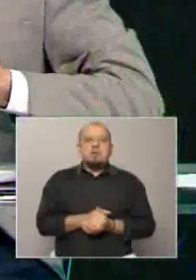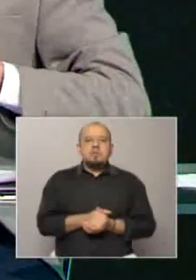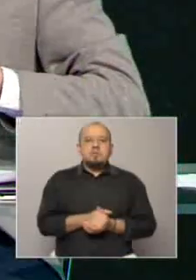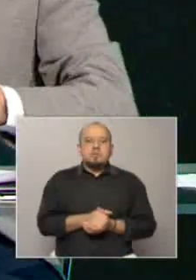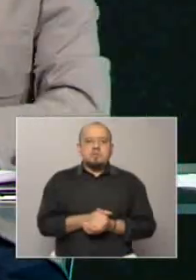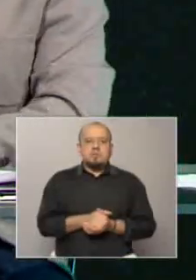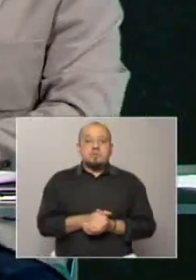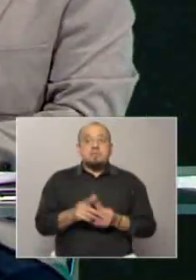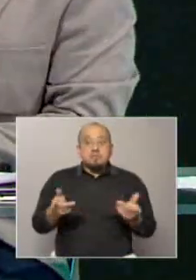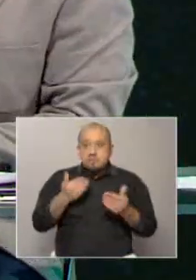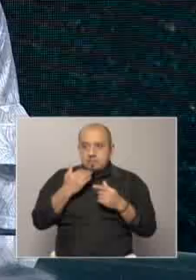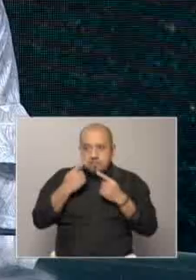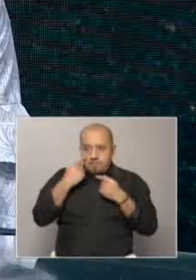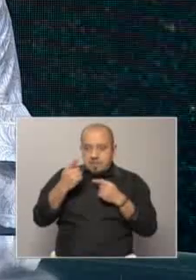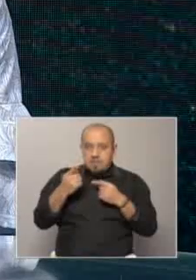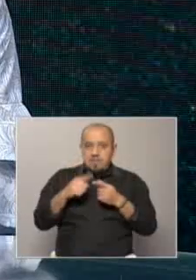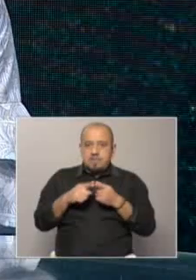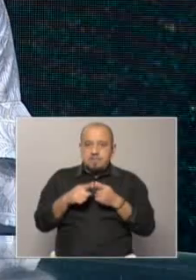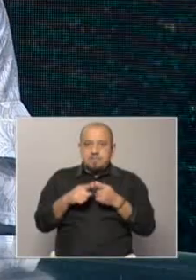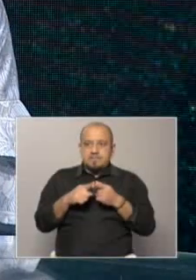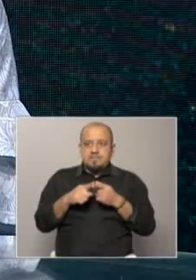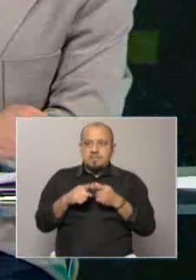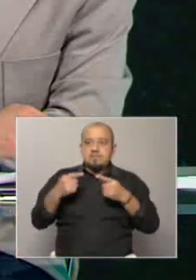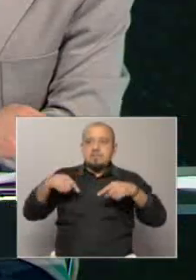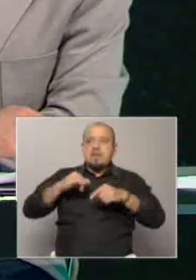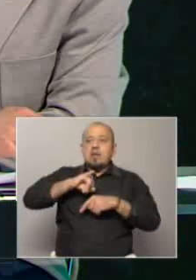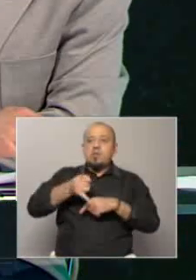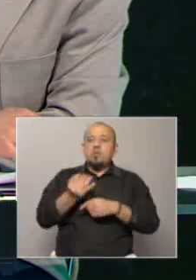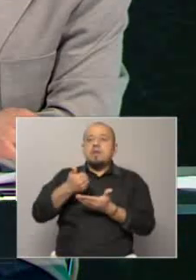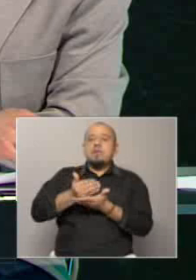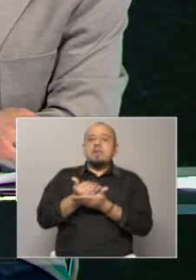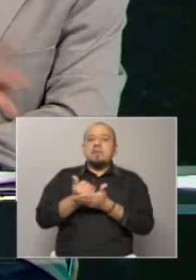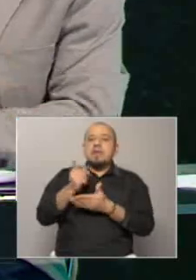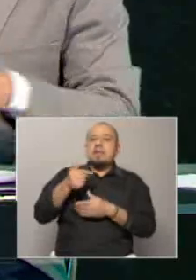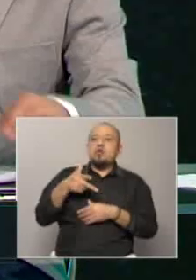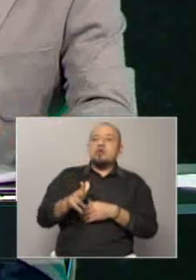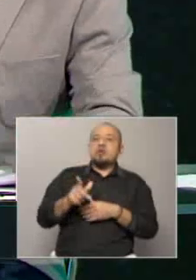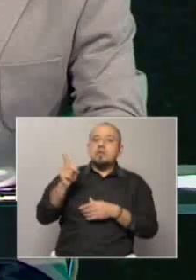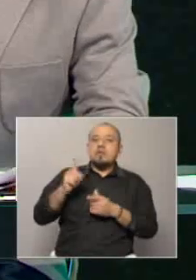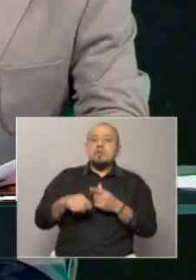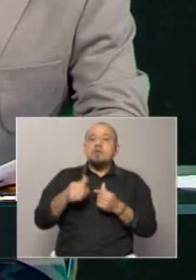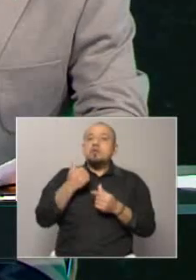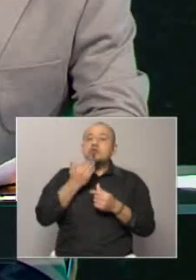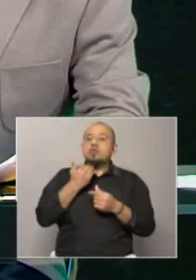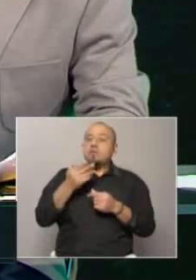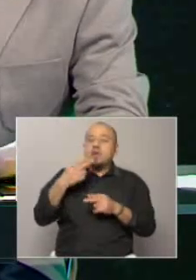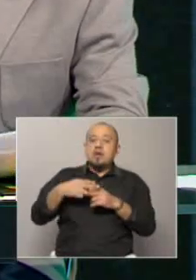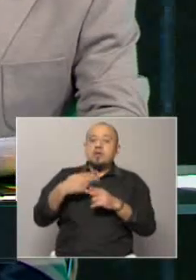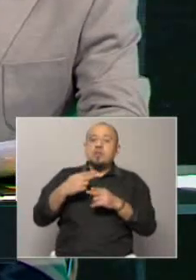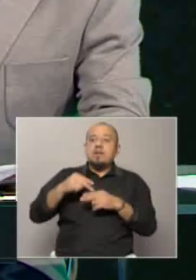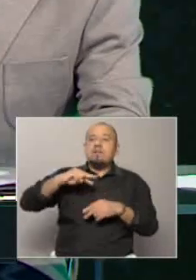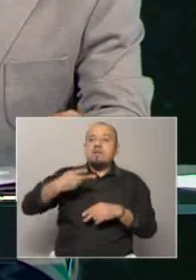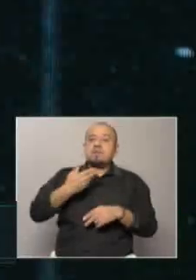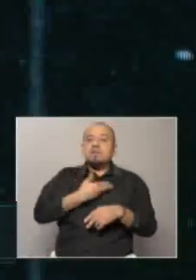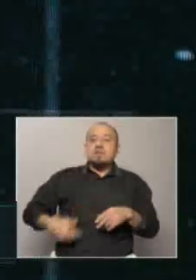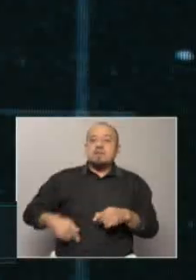Movidito el tema. No sé si habían visto el tema de la Junta Departamental Rochense. Yo no sabía el nombre, sí, del vicepresidente, y